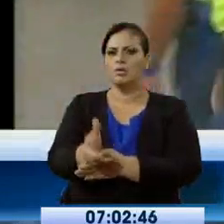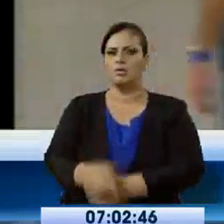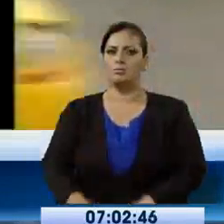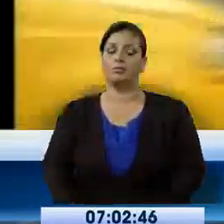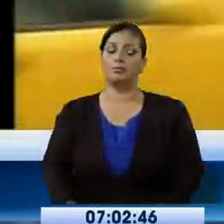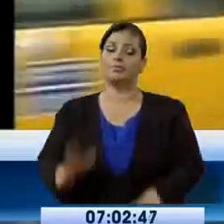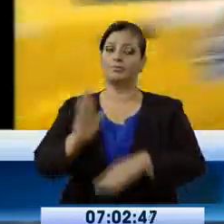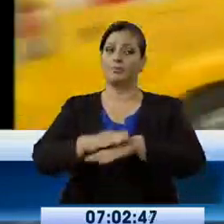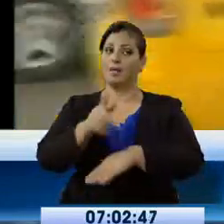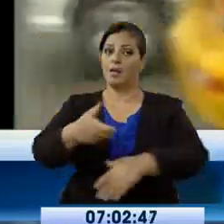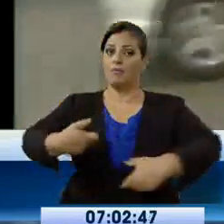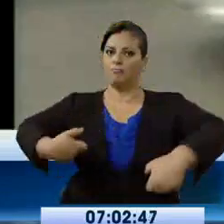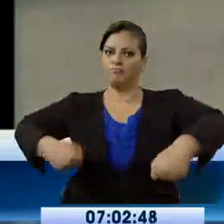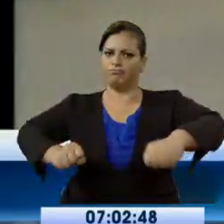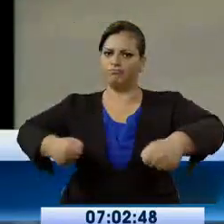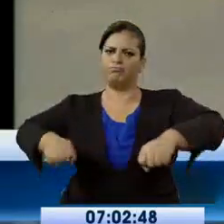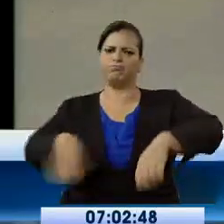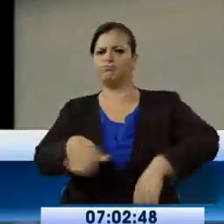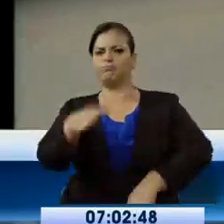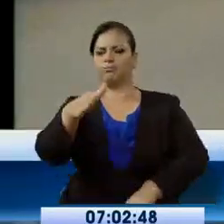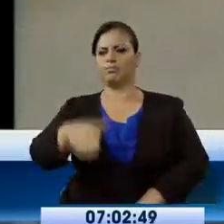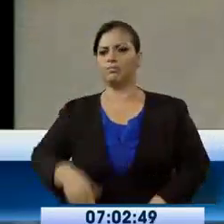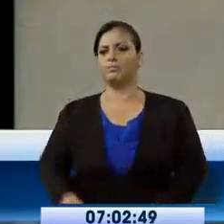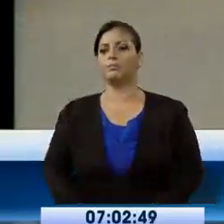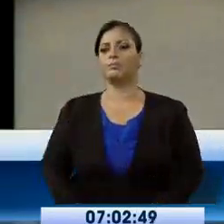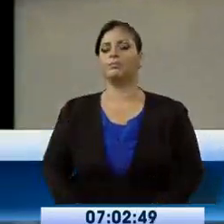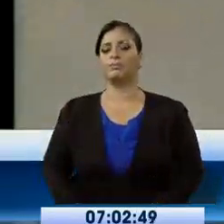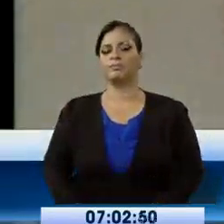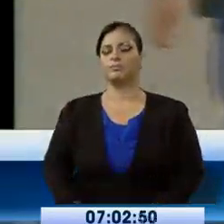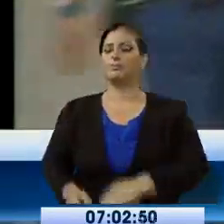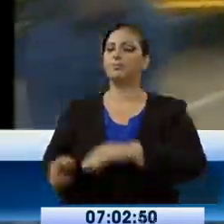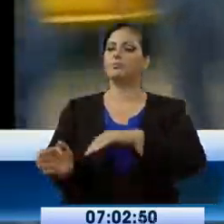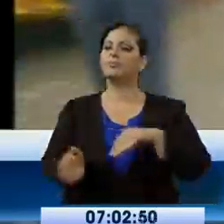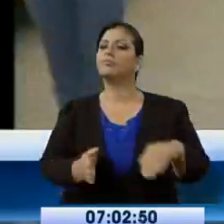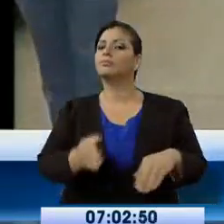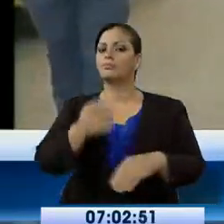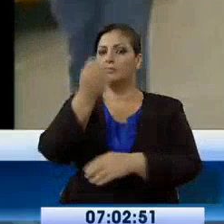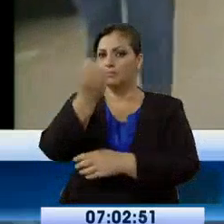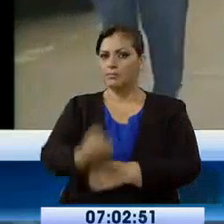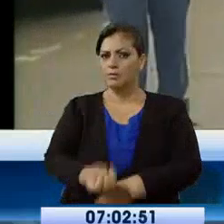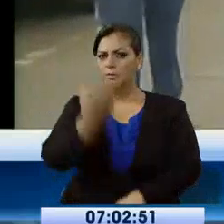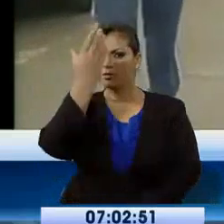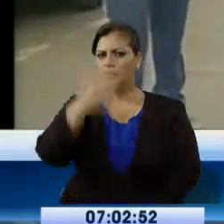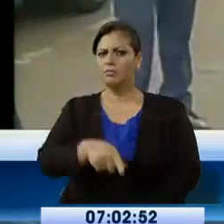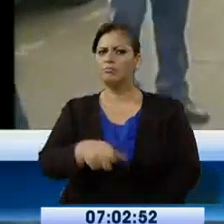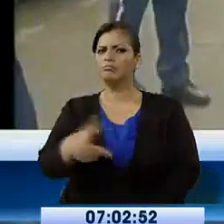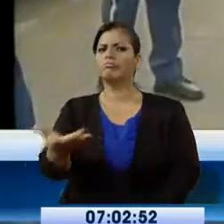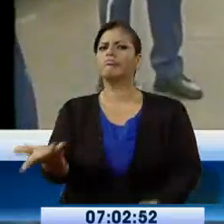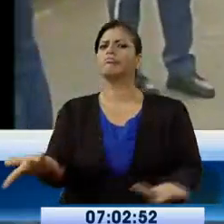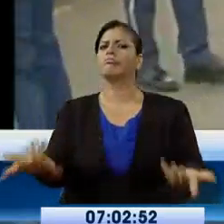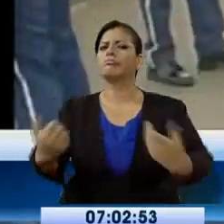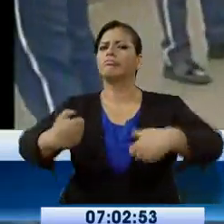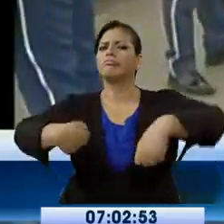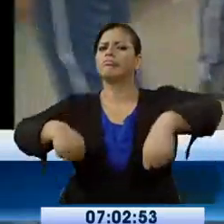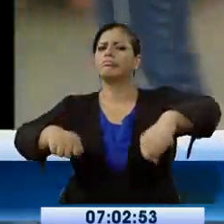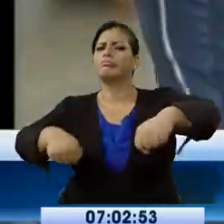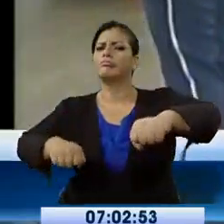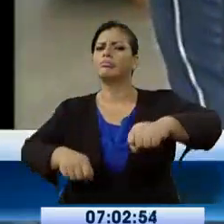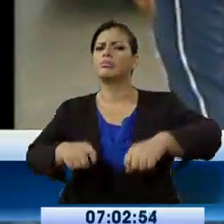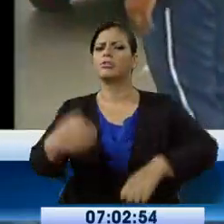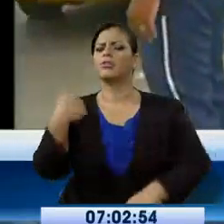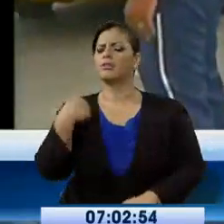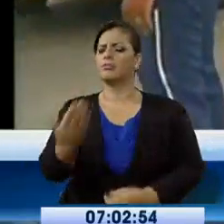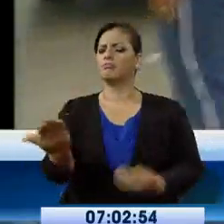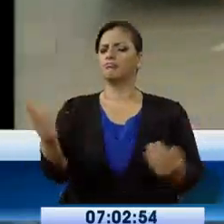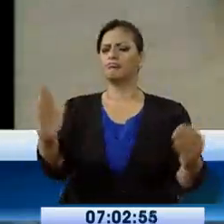amigo. ¿Le han retenido su vehículo? Sí. ¿Por qué razón? Por no usar los retrovisores. Los retrovisores, pero vaya, cómprelos